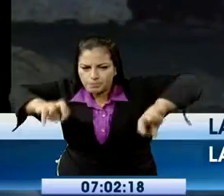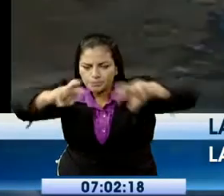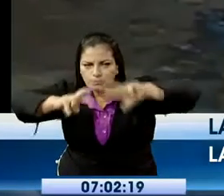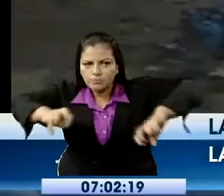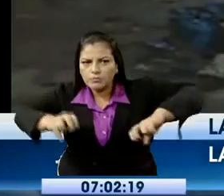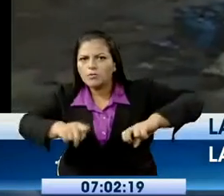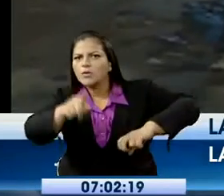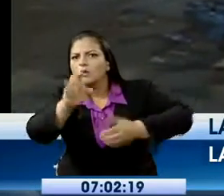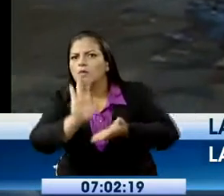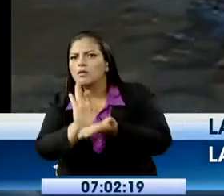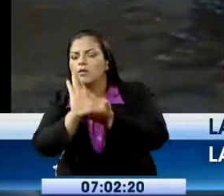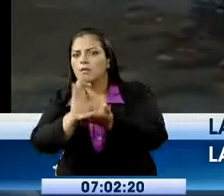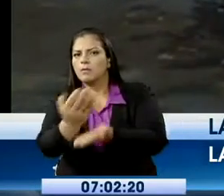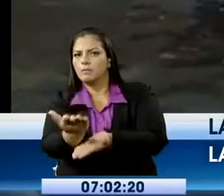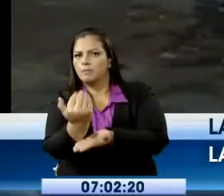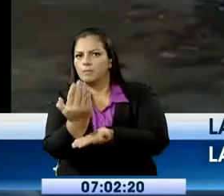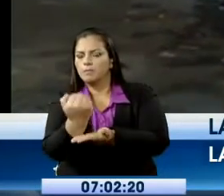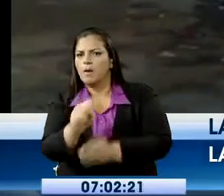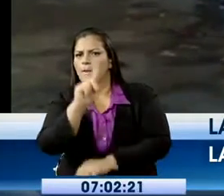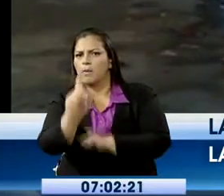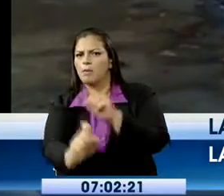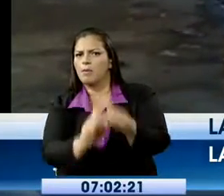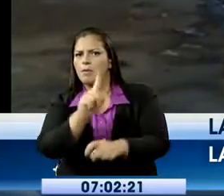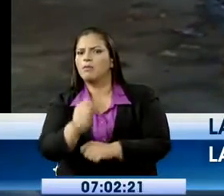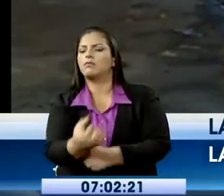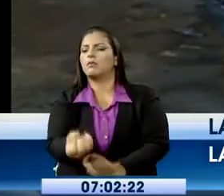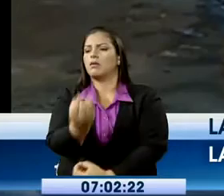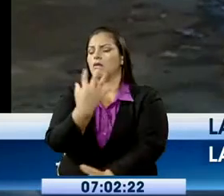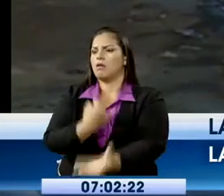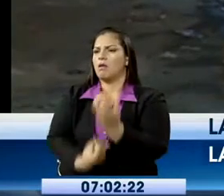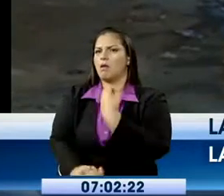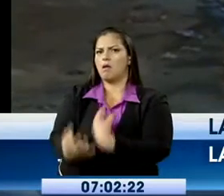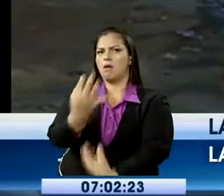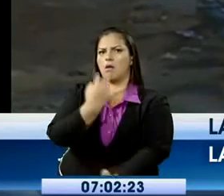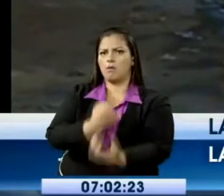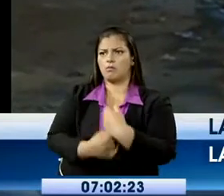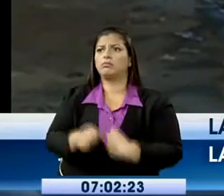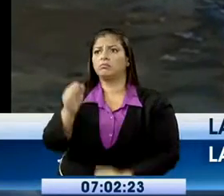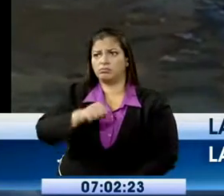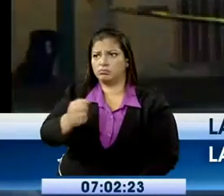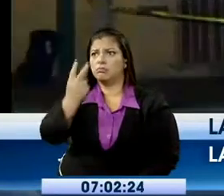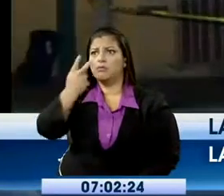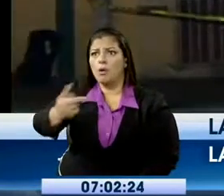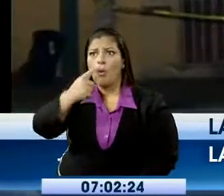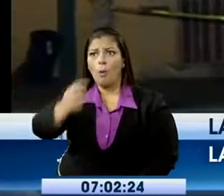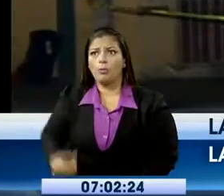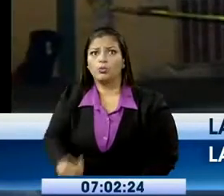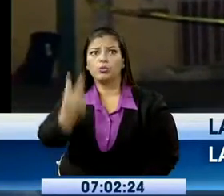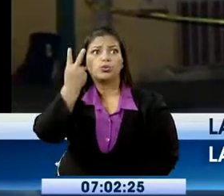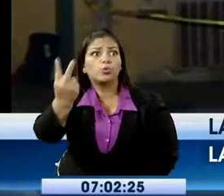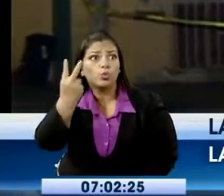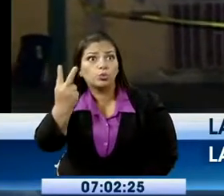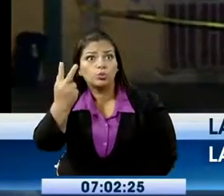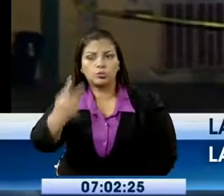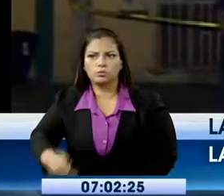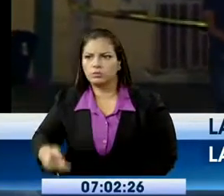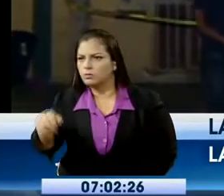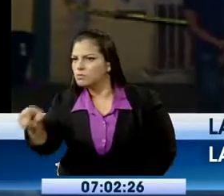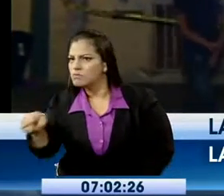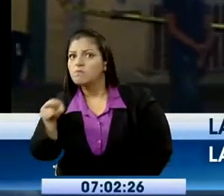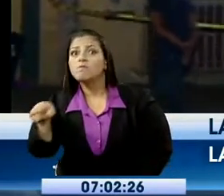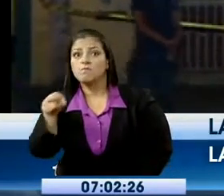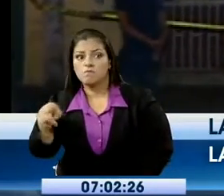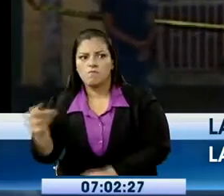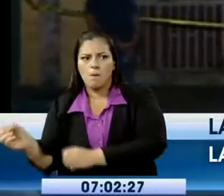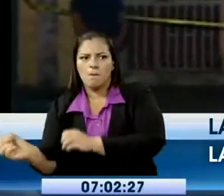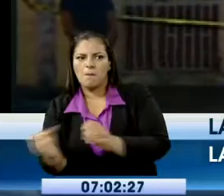varios testigos, quienes aseguran haber observado a dos sujetos lanzar el explosivo. Así sonó duro porque se escuchó hasta la